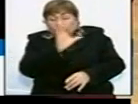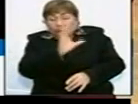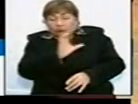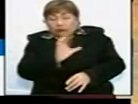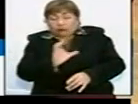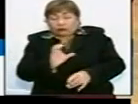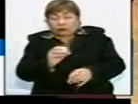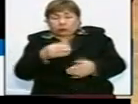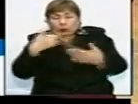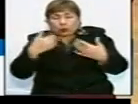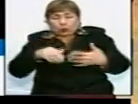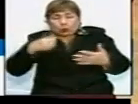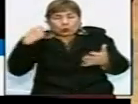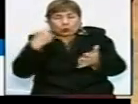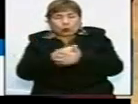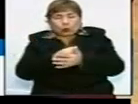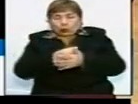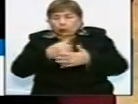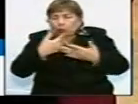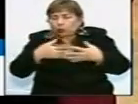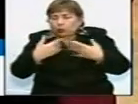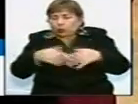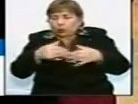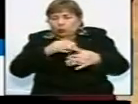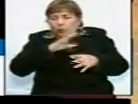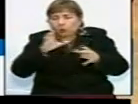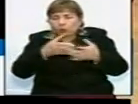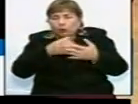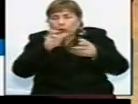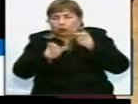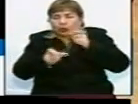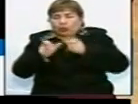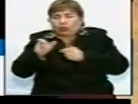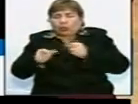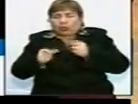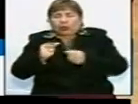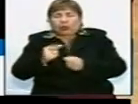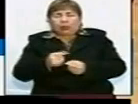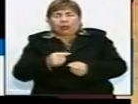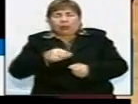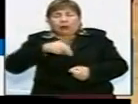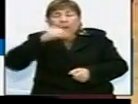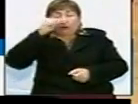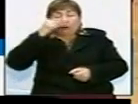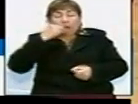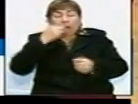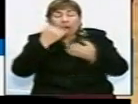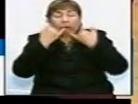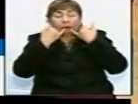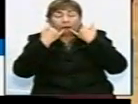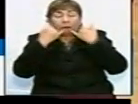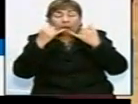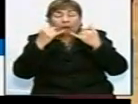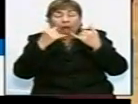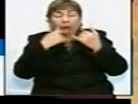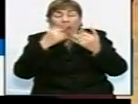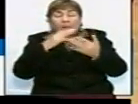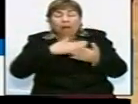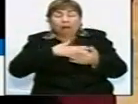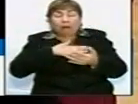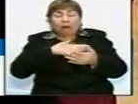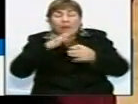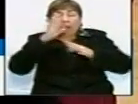azotó la costa norte del país o toda la vertiente occidental es este tema de la información y eso me preocupa